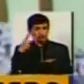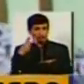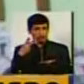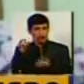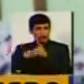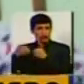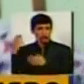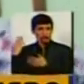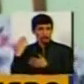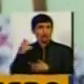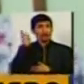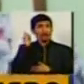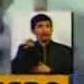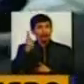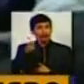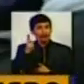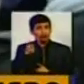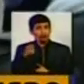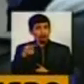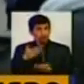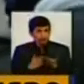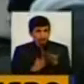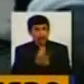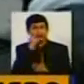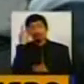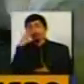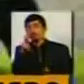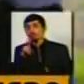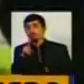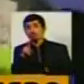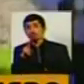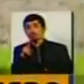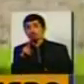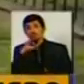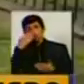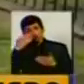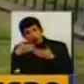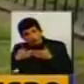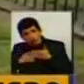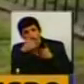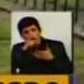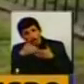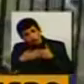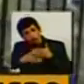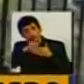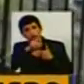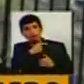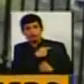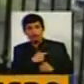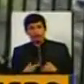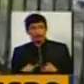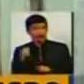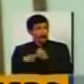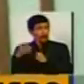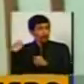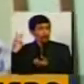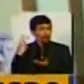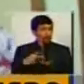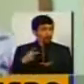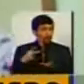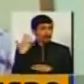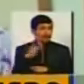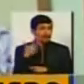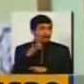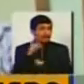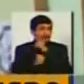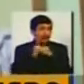cuando recién Lagos había iniciado su periodo como presidente, es decir, en 2000, casi